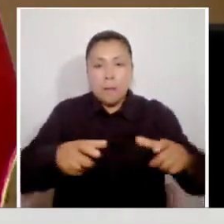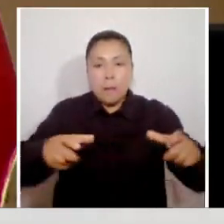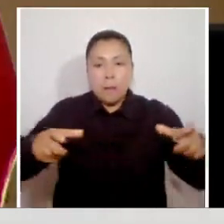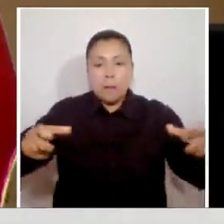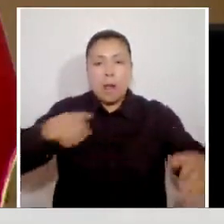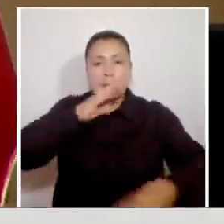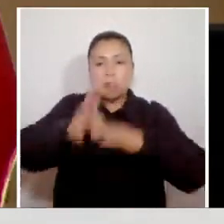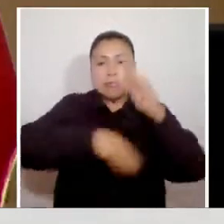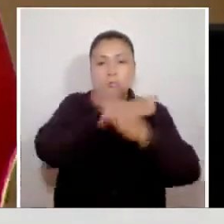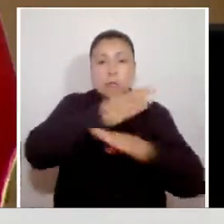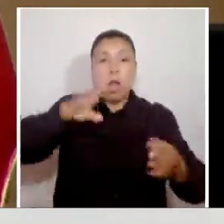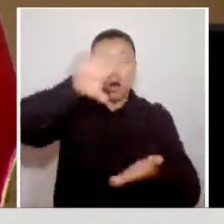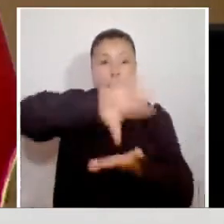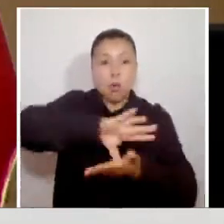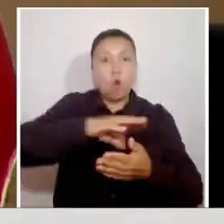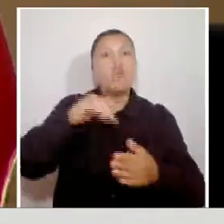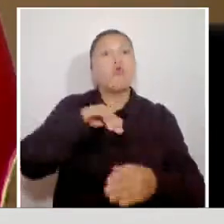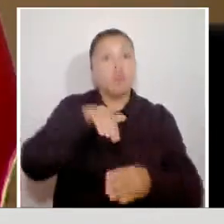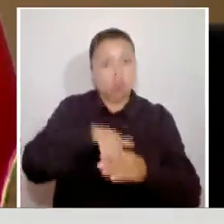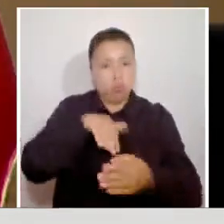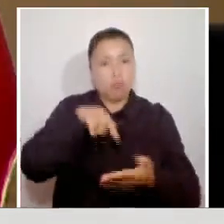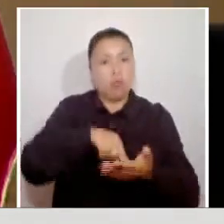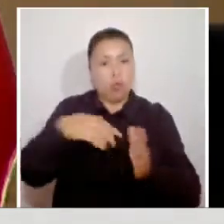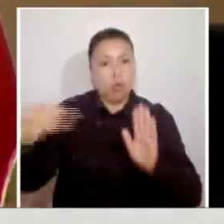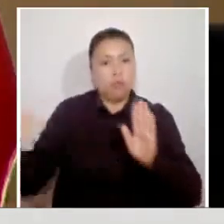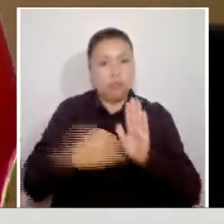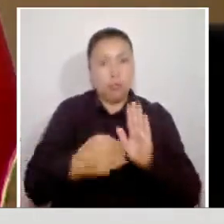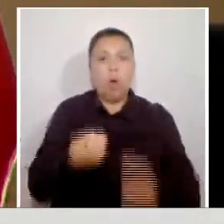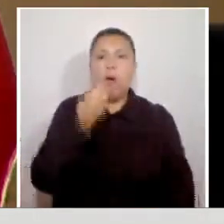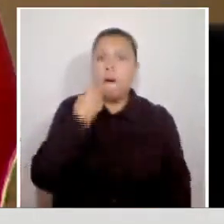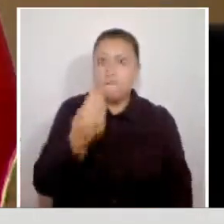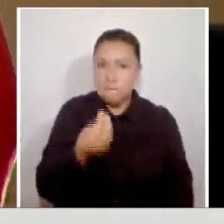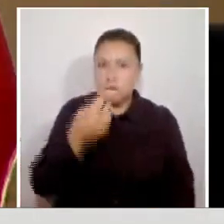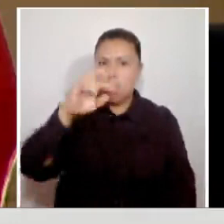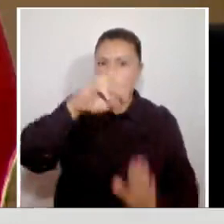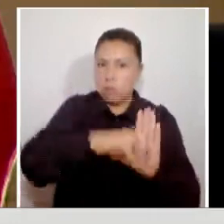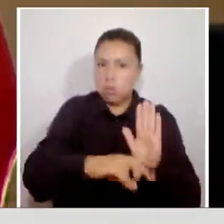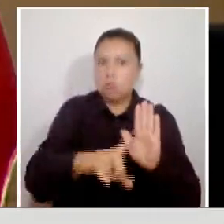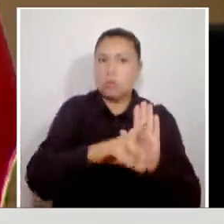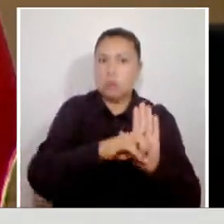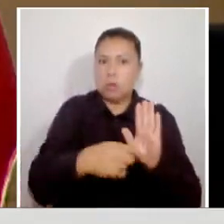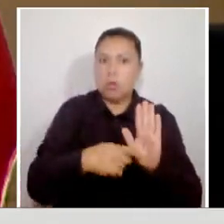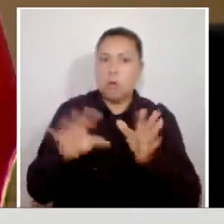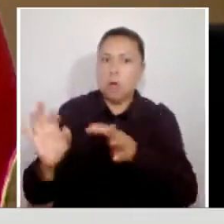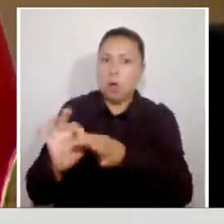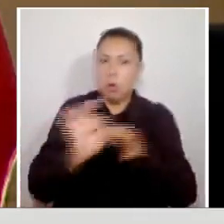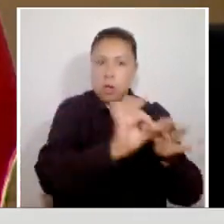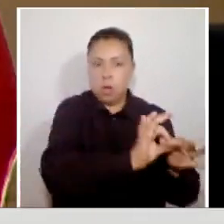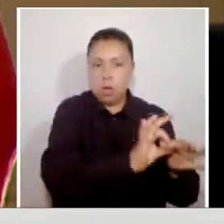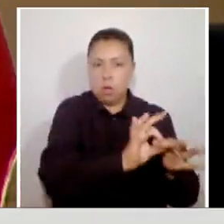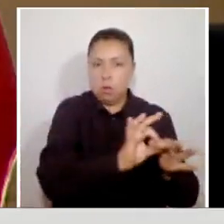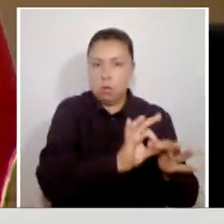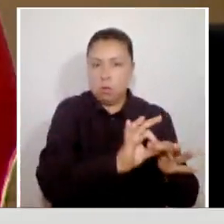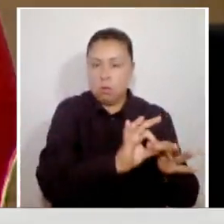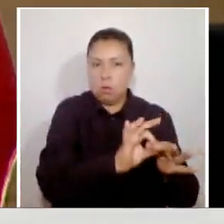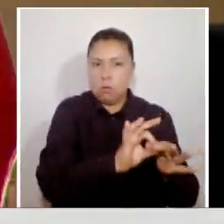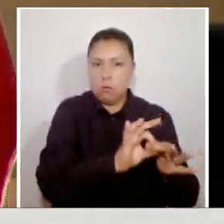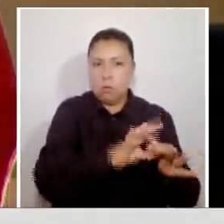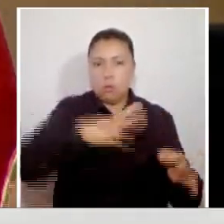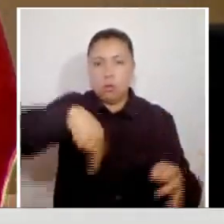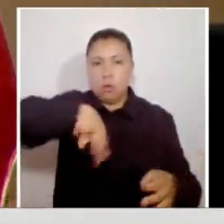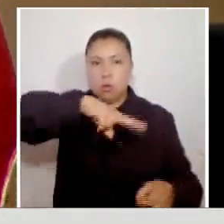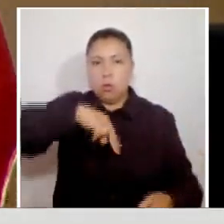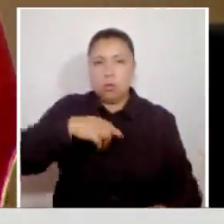favor de esta iniciativa creo que es una buena iniciativa y va de la mano de aquello que nosotros en lo